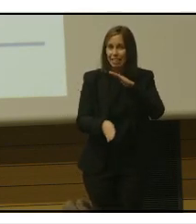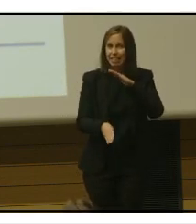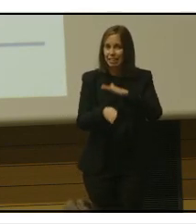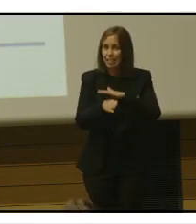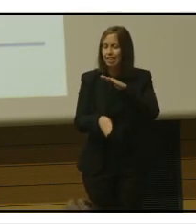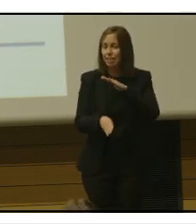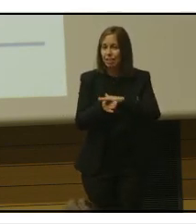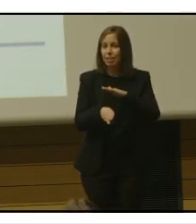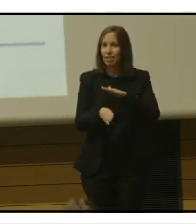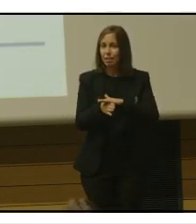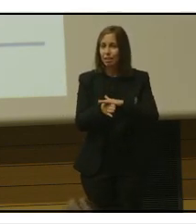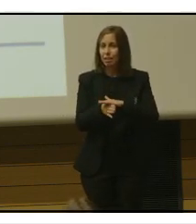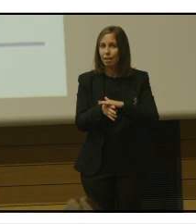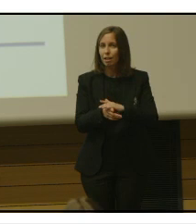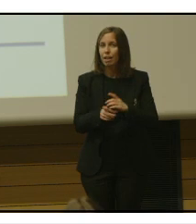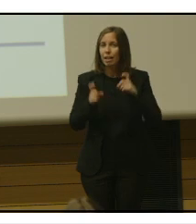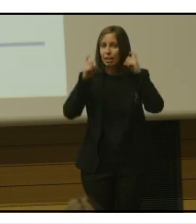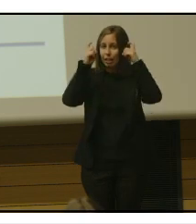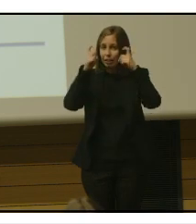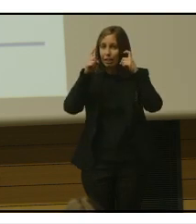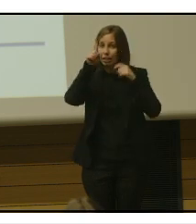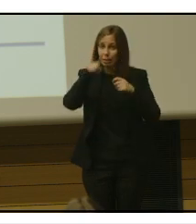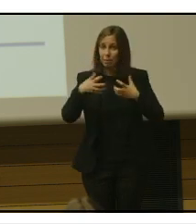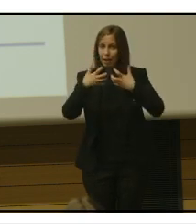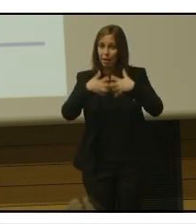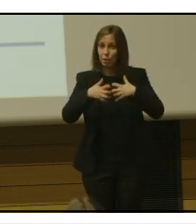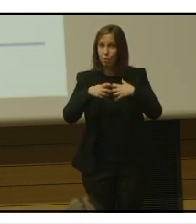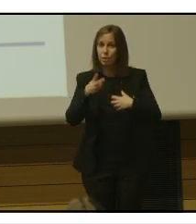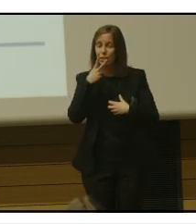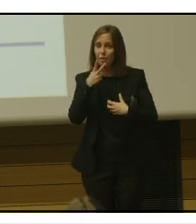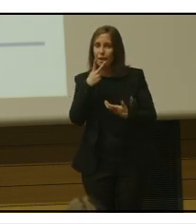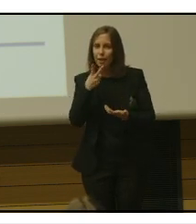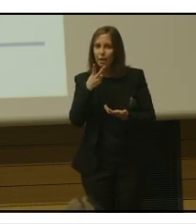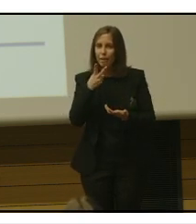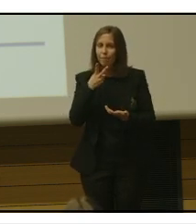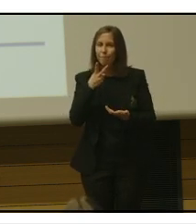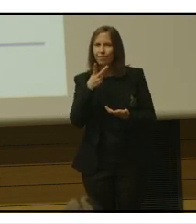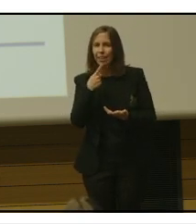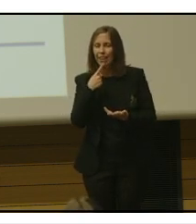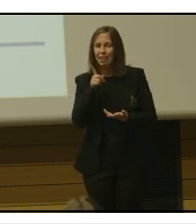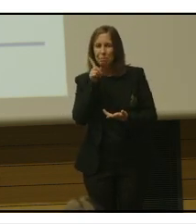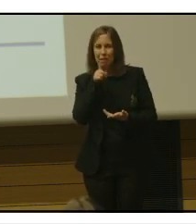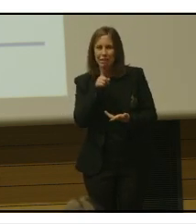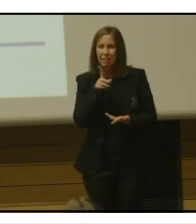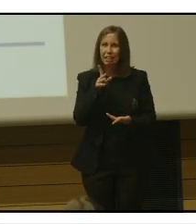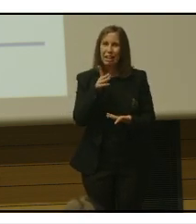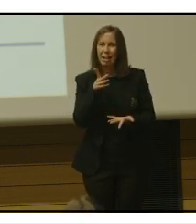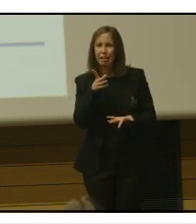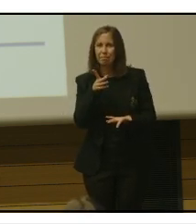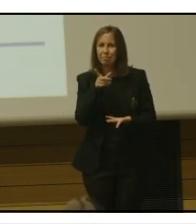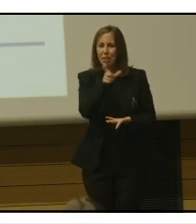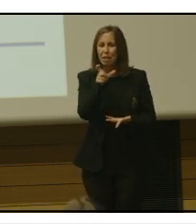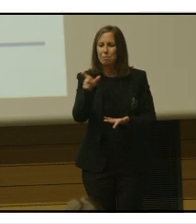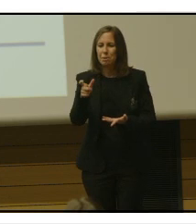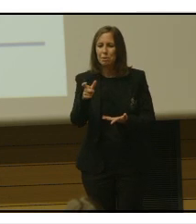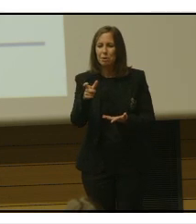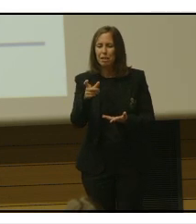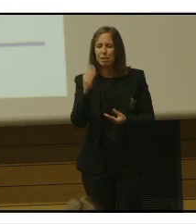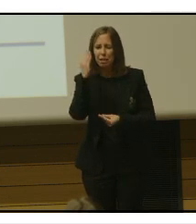también se mantiene el empeño de la industria tabaquera, yo no diría en ridiculizarlos, pero sí en hacerle creer a la población de